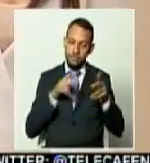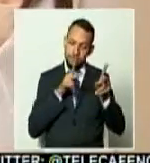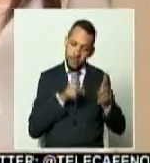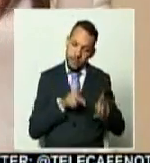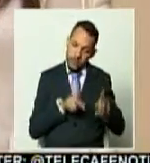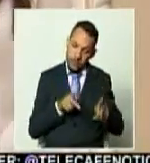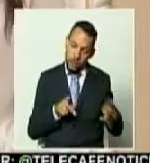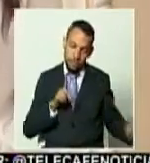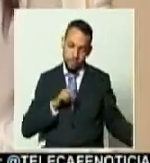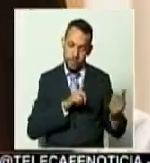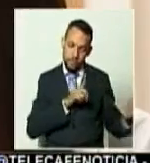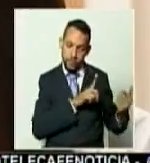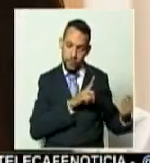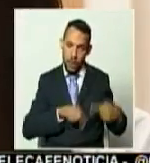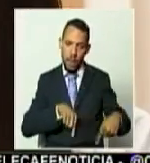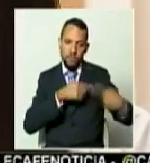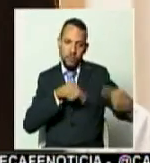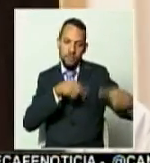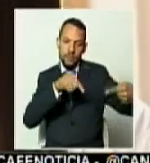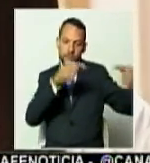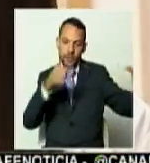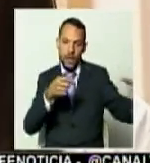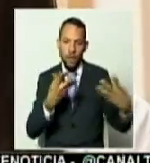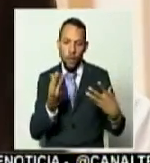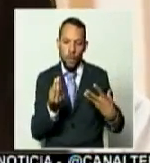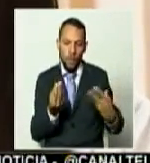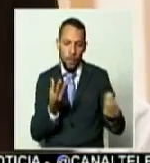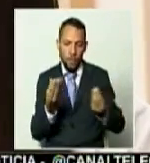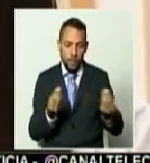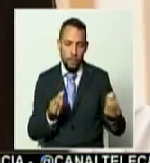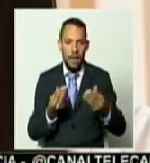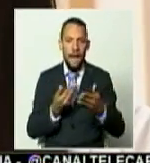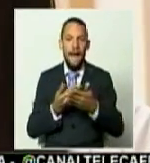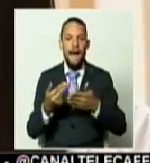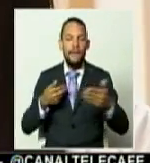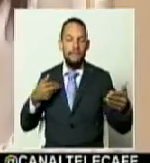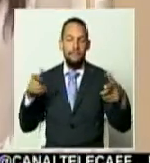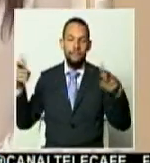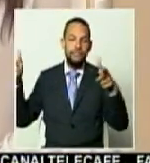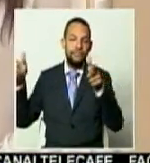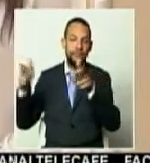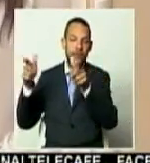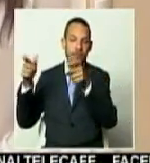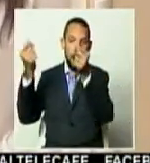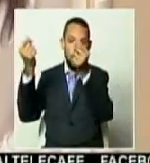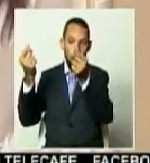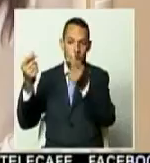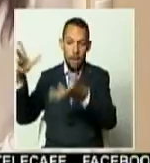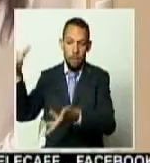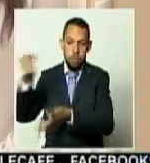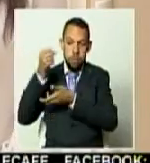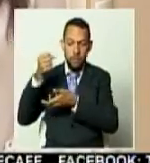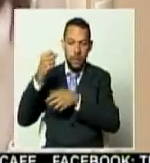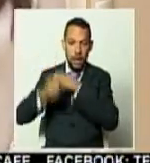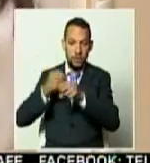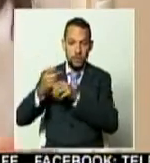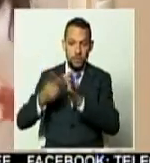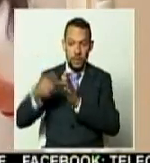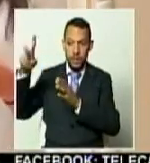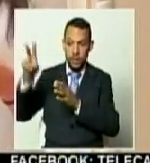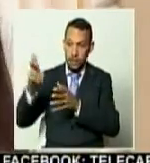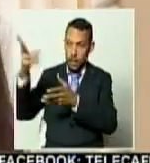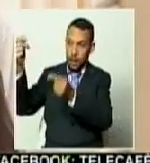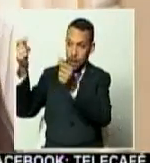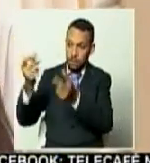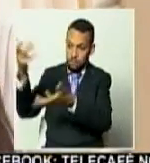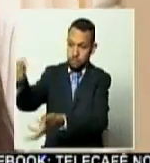cubrir, pero explica que es difícil aún más cuando se tiene previsto una reducción en el presupuesto para el 2017. Hoy